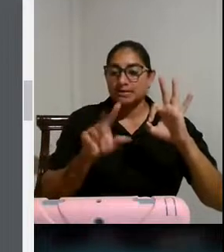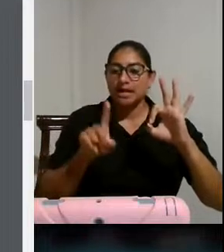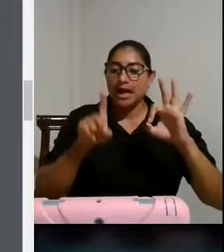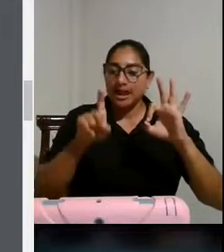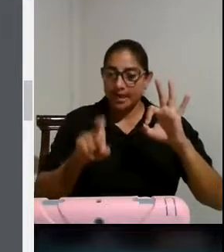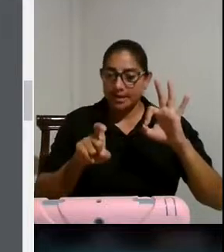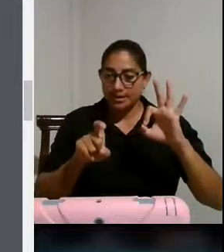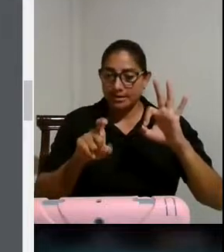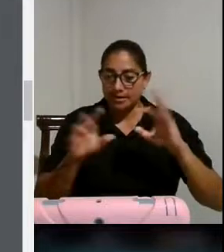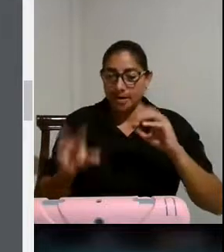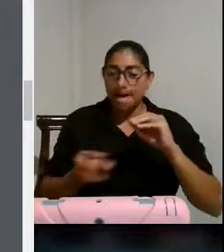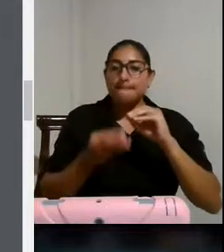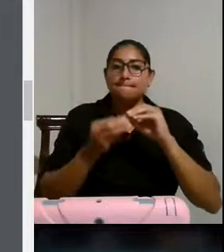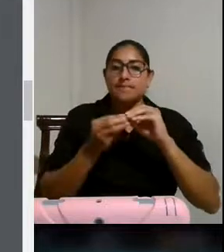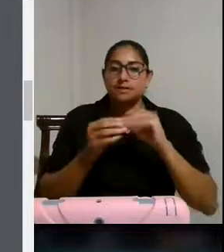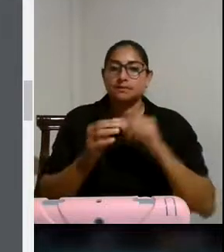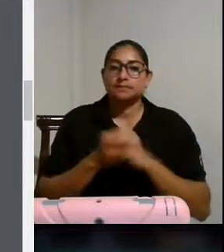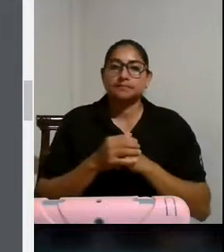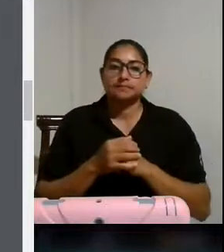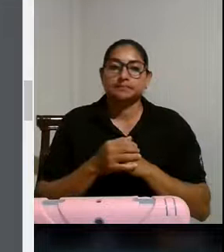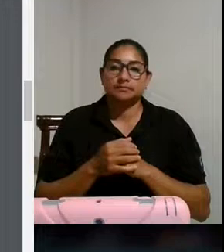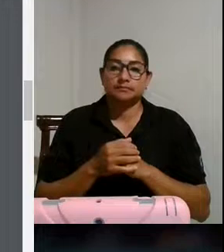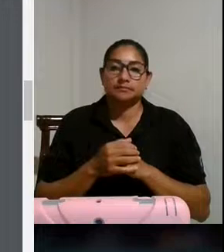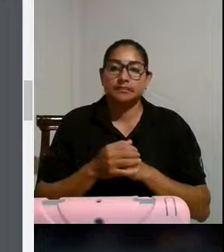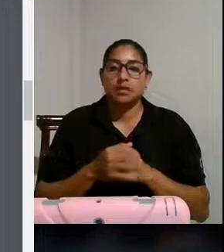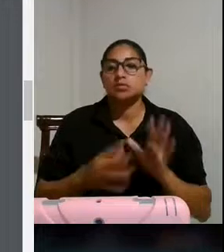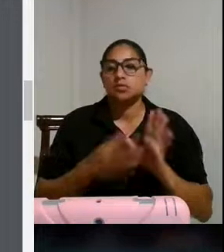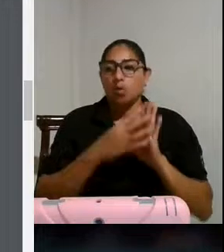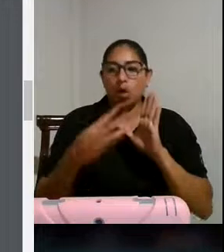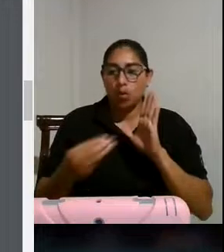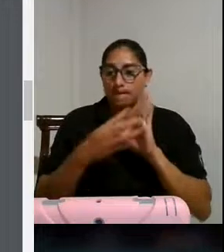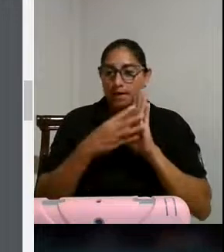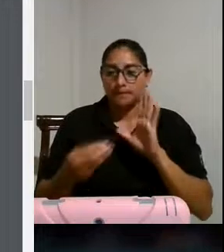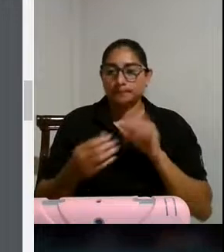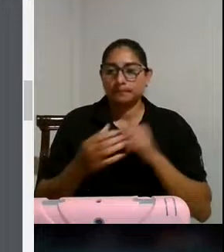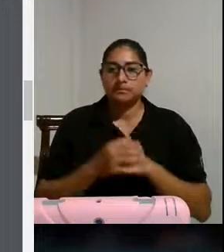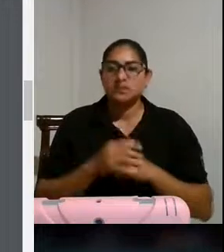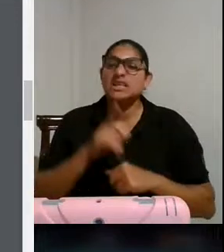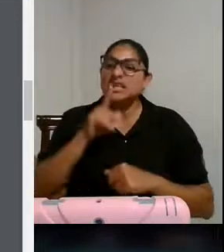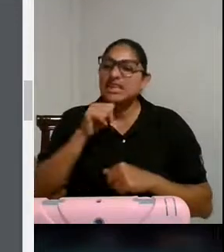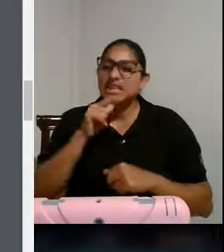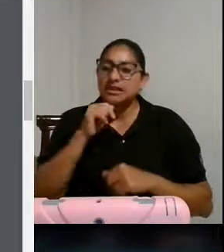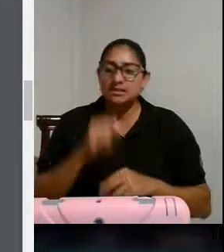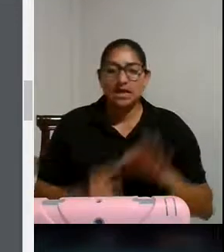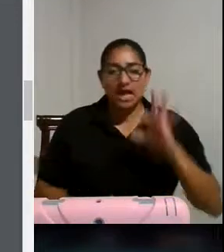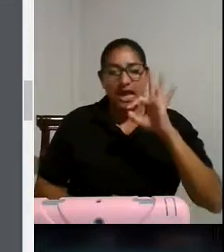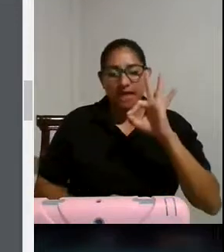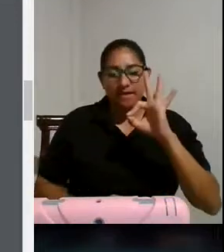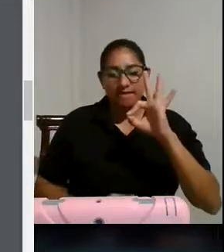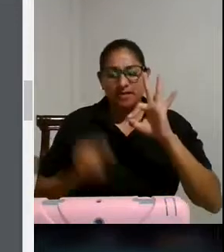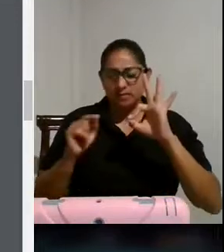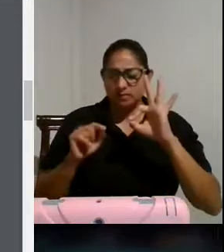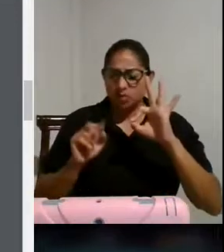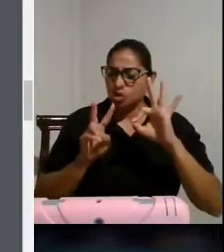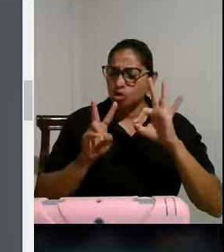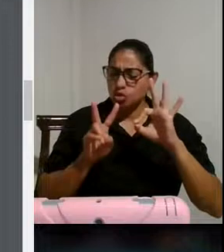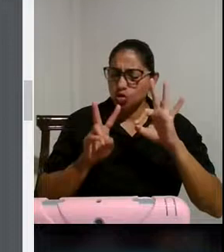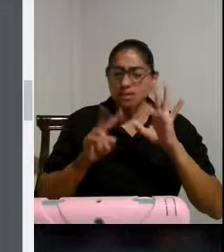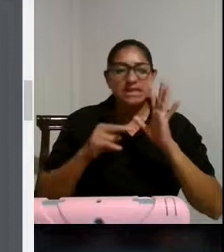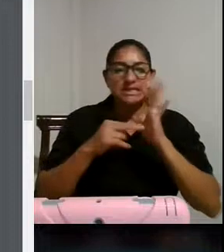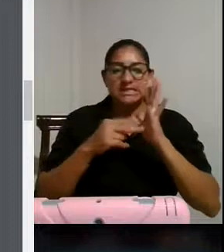y lo vamos a poner aquí. Simplemente es copiarlo. ¿Quién es f de 2? f de 2